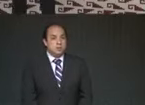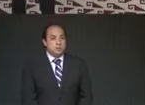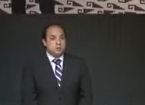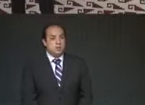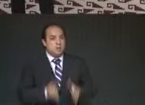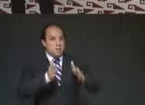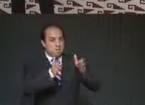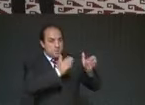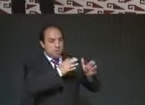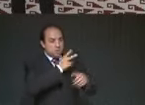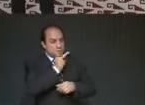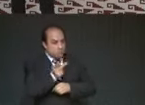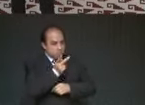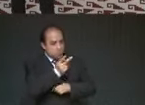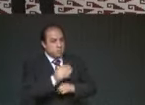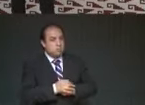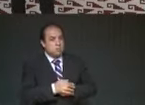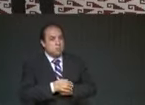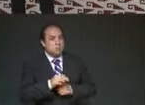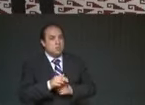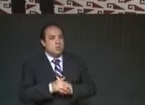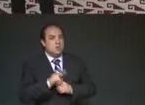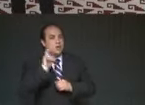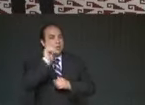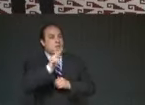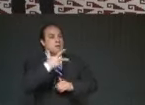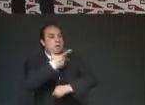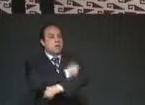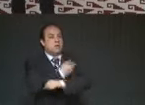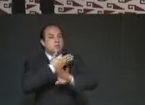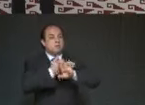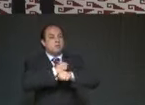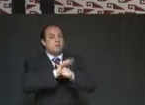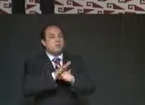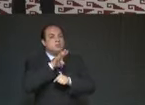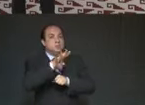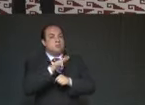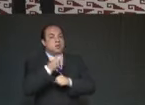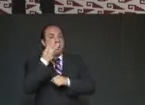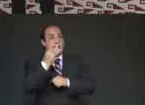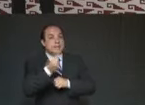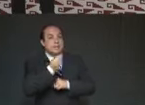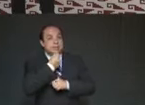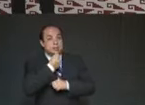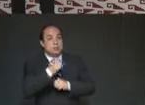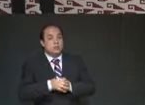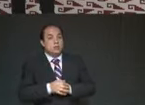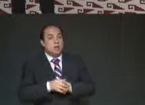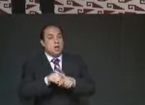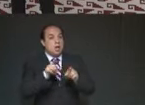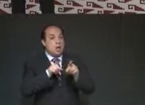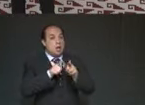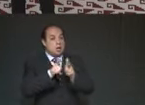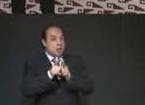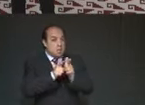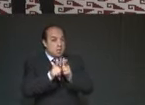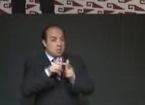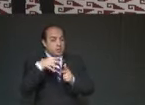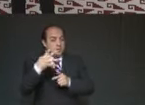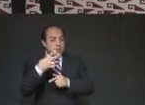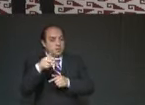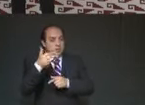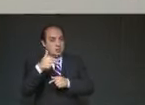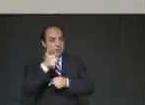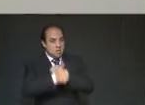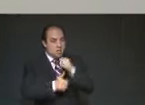Doctor, en otro tema me gustaría preguntarle, el pasado martes fueron vacunados contra COVID-19 tres menores de edad, unos gemelos de 13 años y un joven de 15 años.